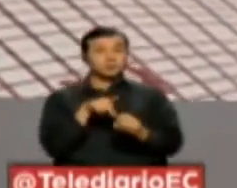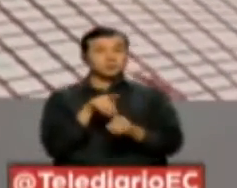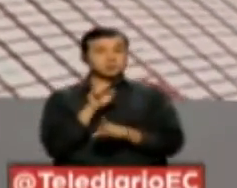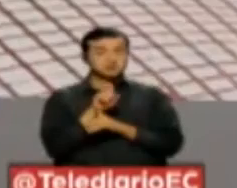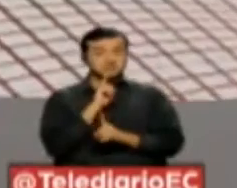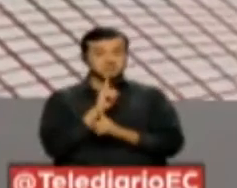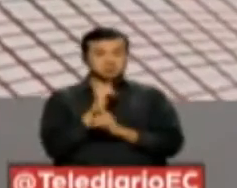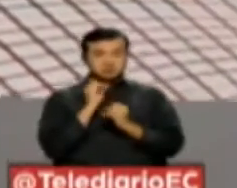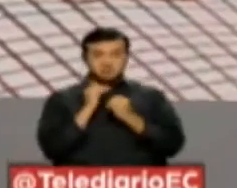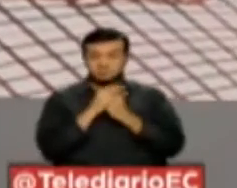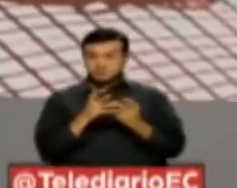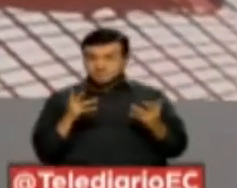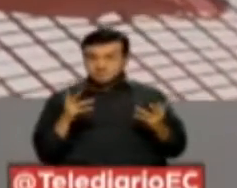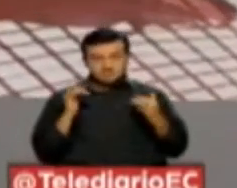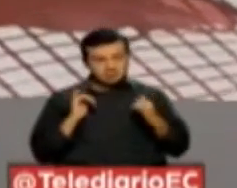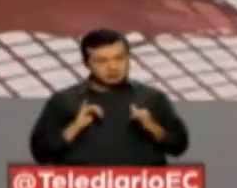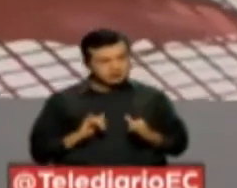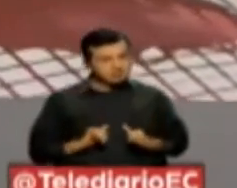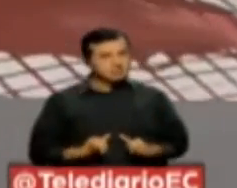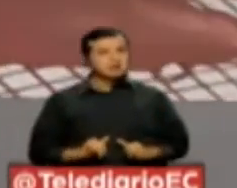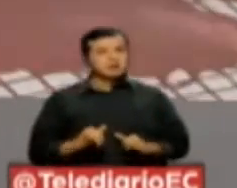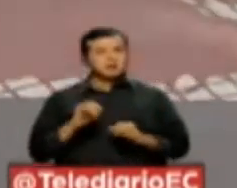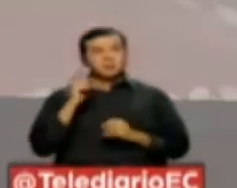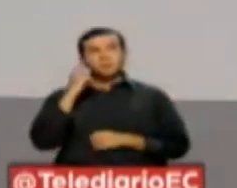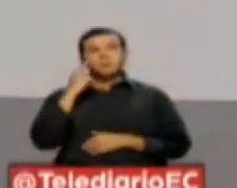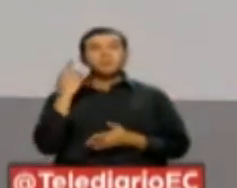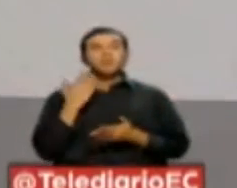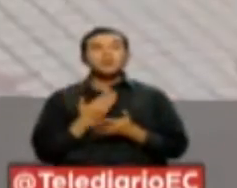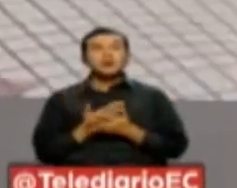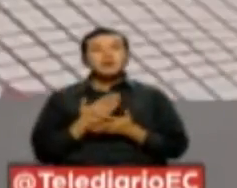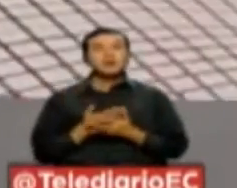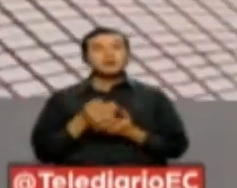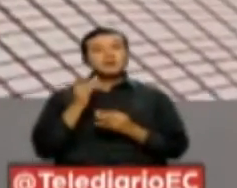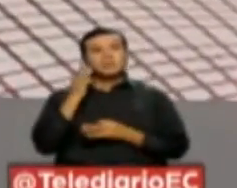través de esta microonda podemos demostrar lo que existe en el Ecuador.